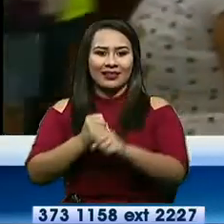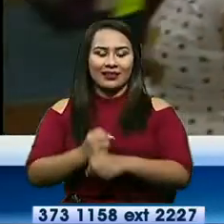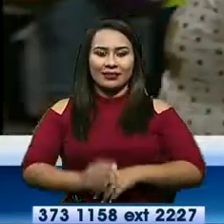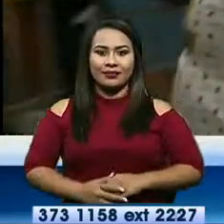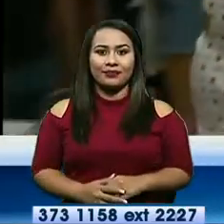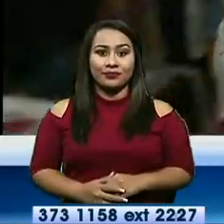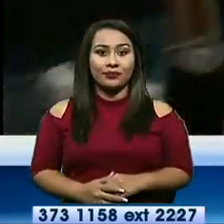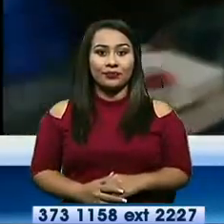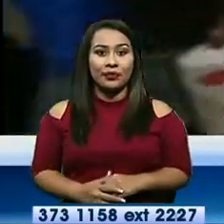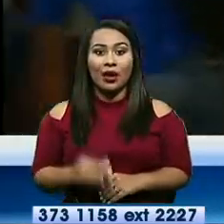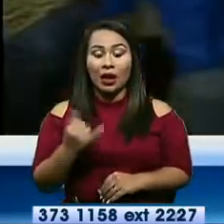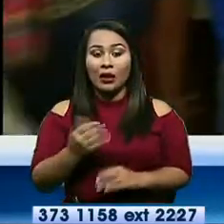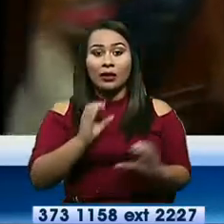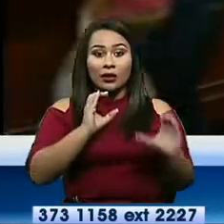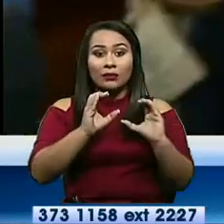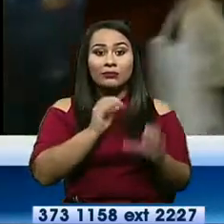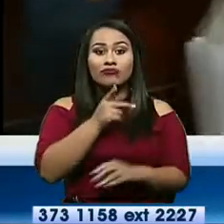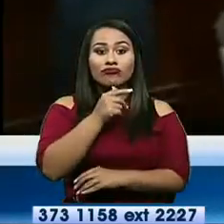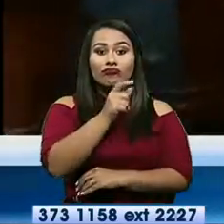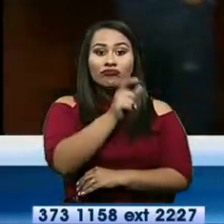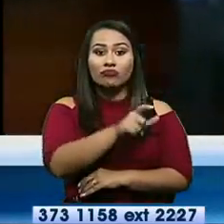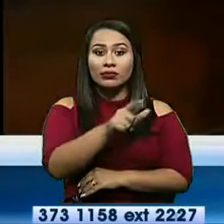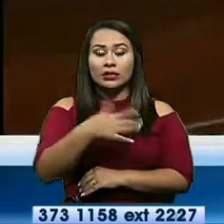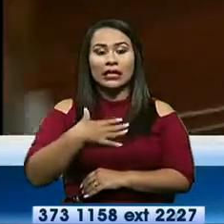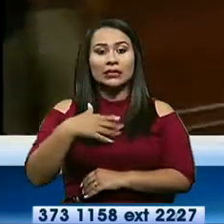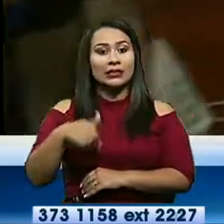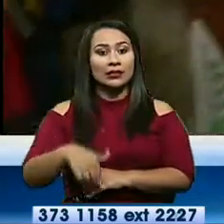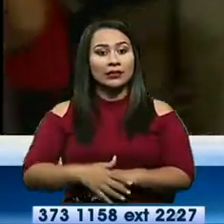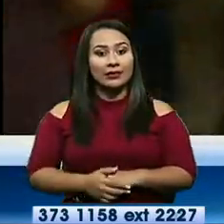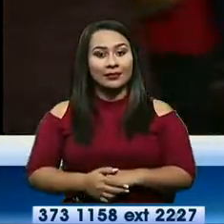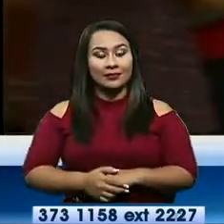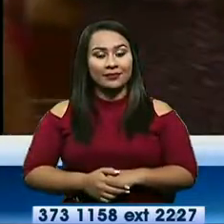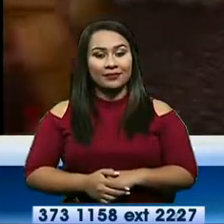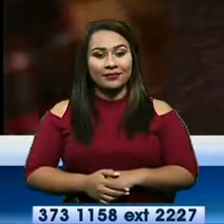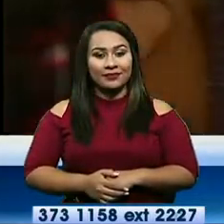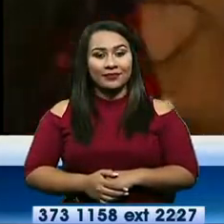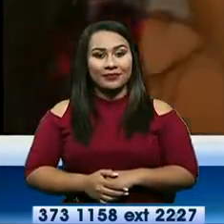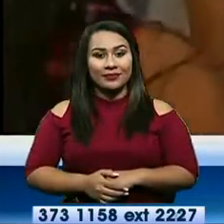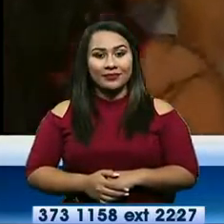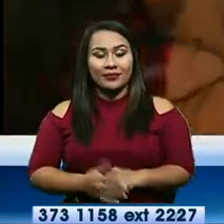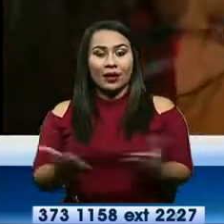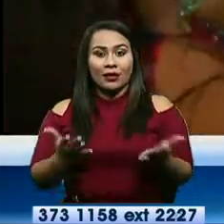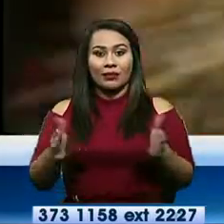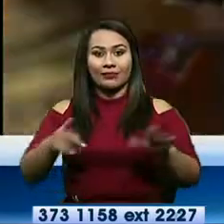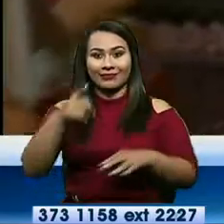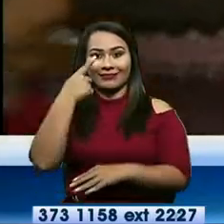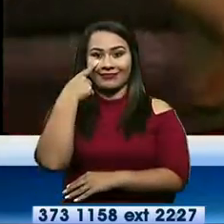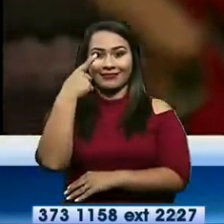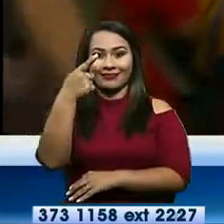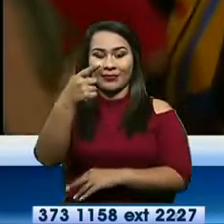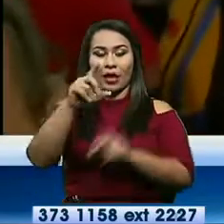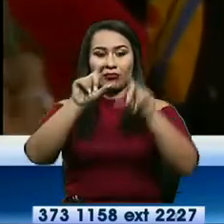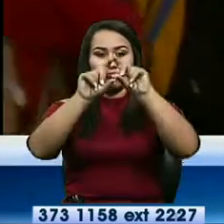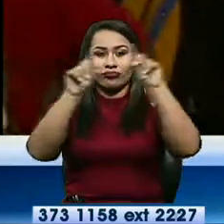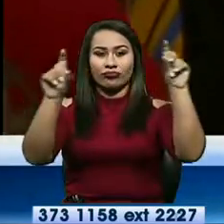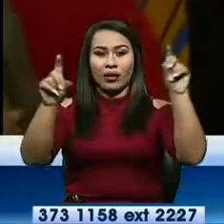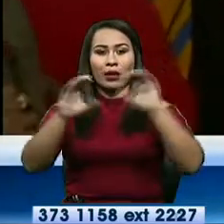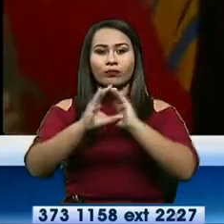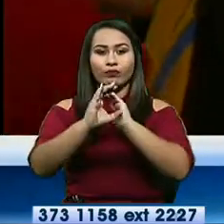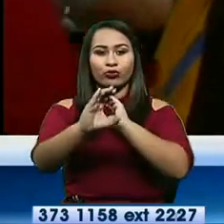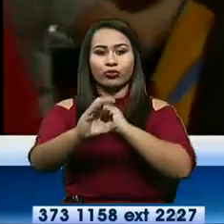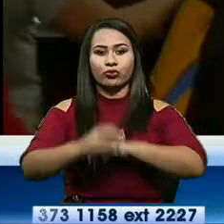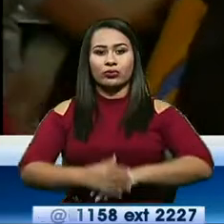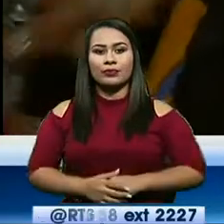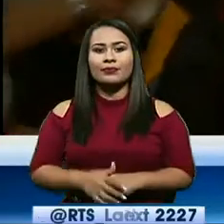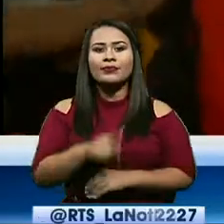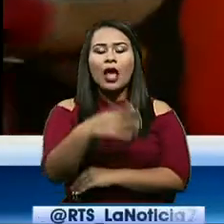tratar de conversar con personas que están acá, precisamente, en este punto, en una de las cooperativas de transportación pública. Caballero, muy buenas.